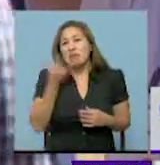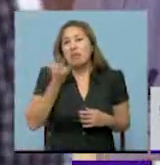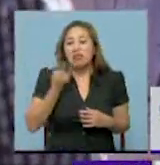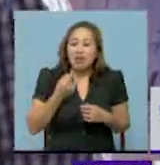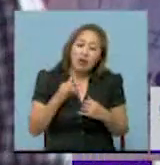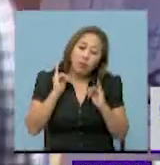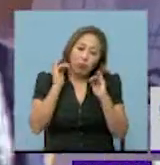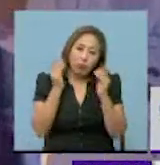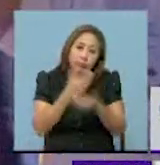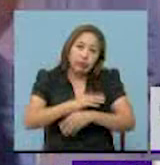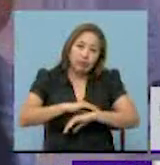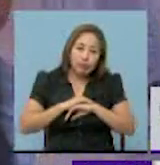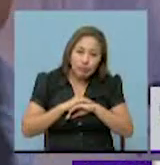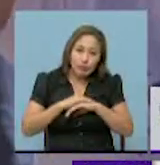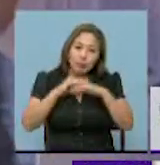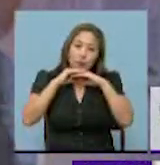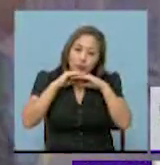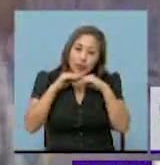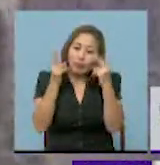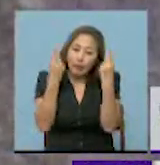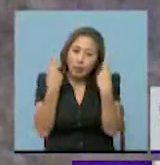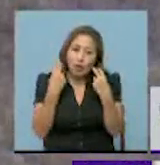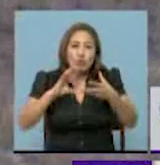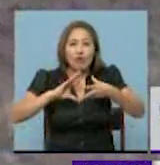que resignar a un modelo